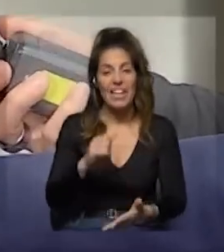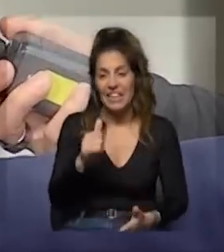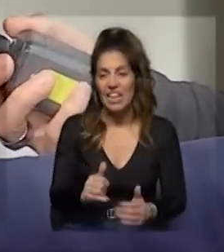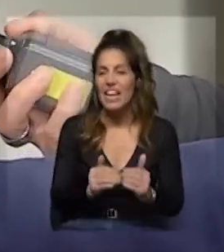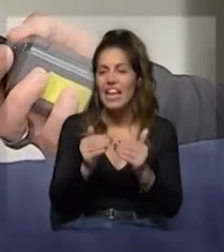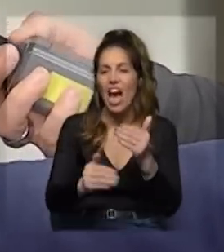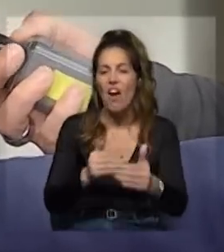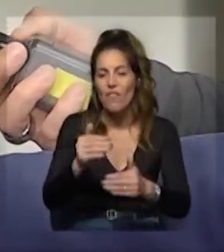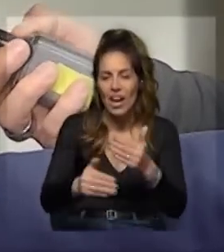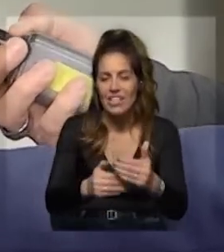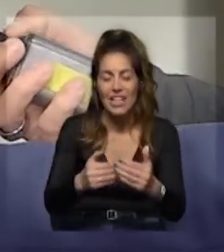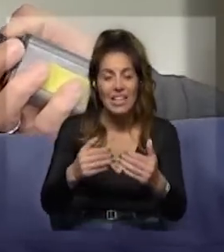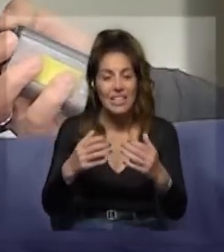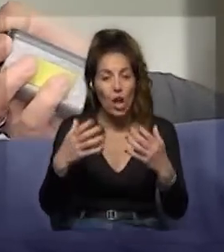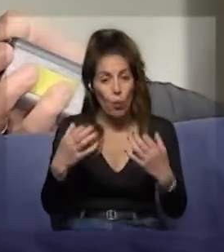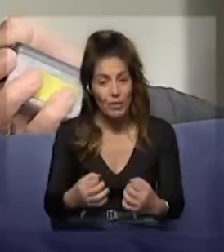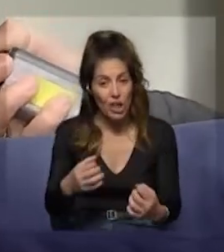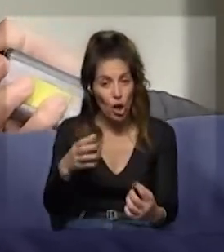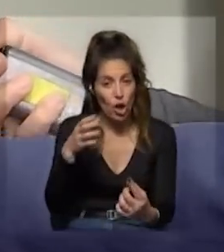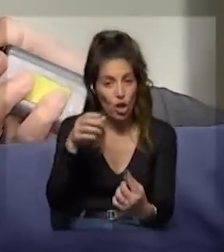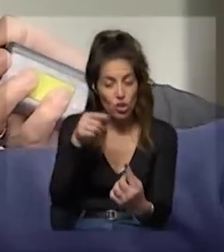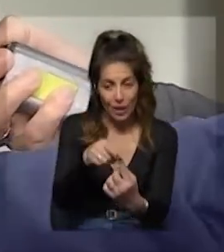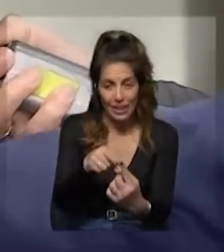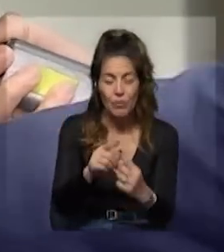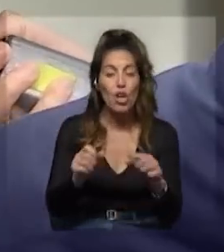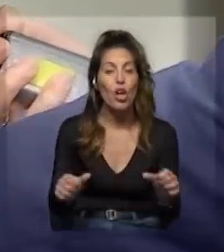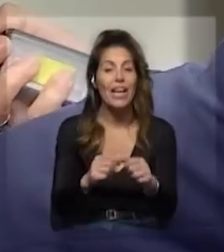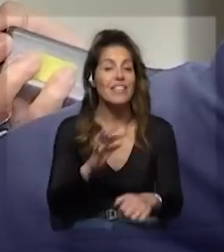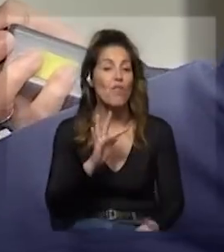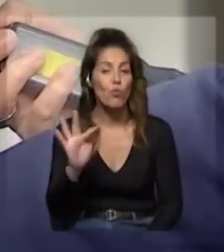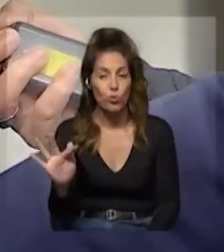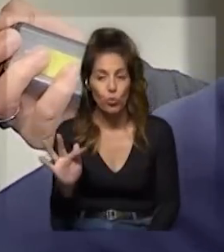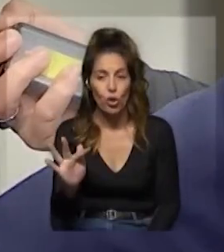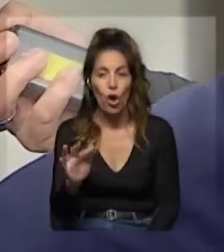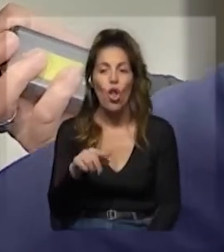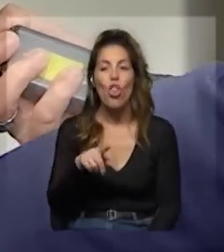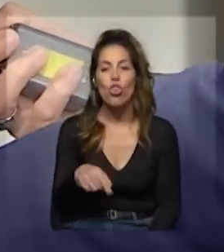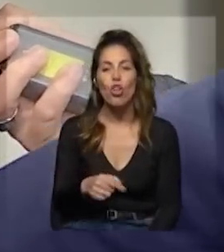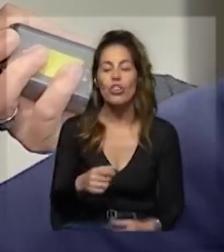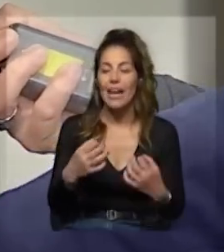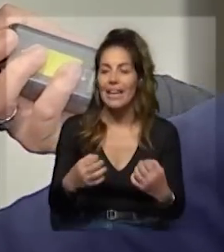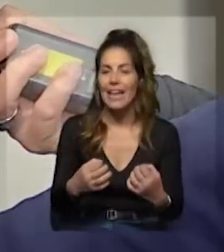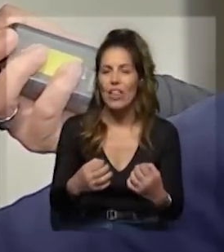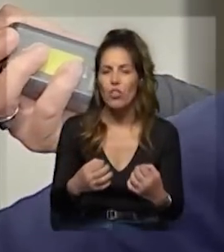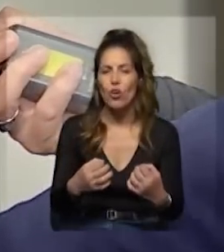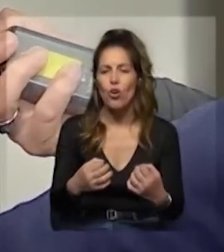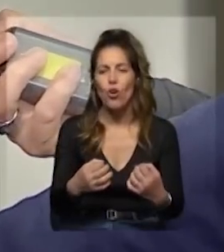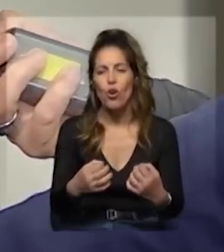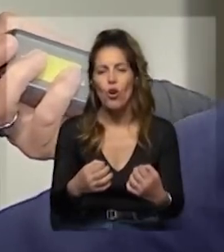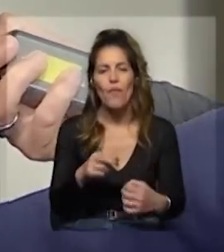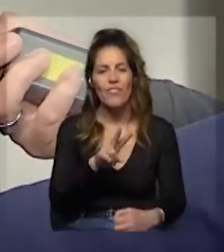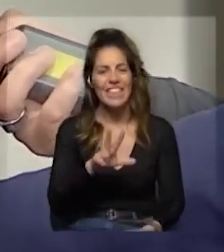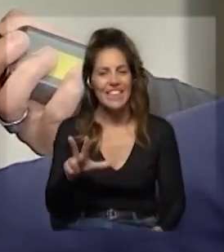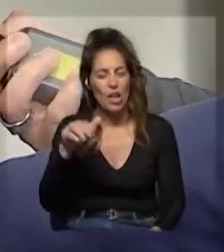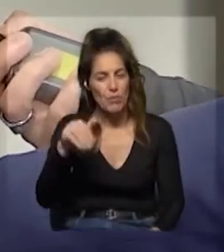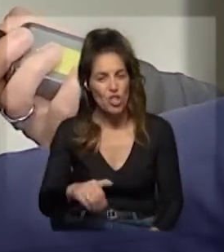avanza donde se cumplieron las metas y en lo que hace el futuro también no Donde ha quedado con medio deado Pero hay 23